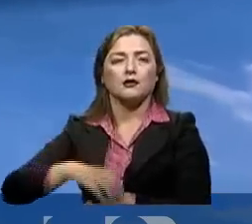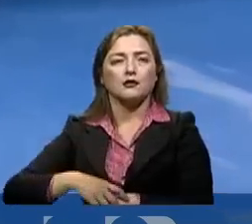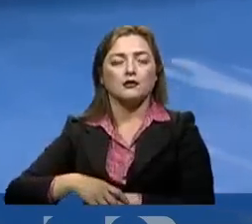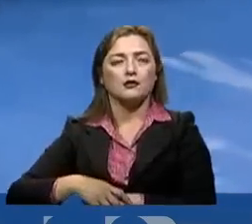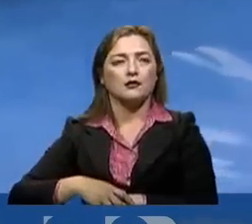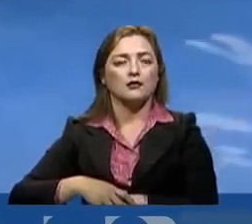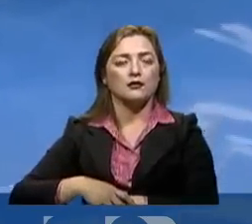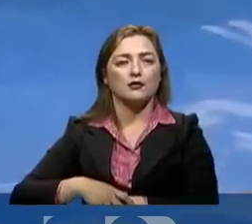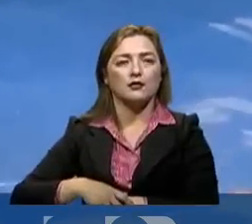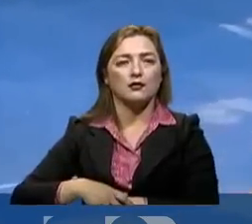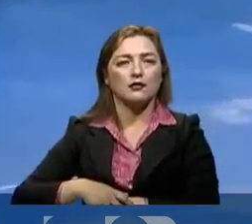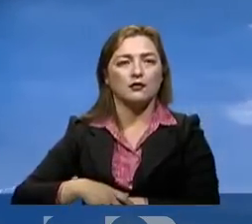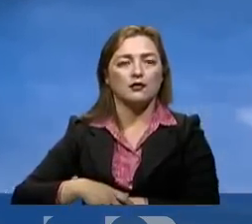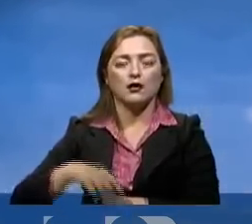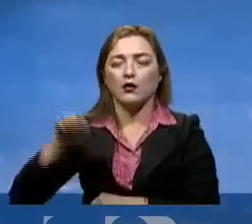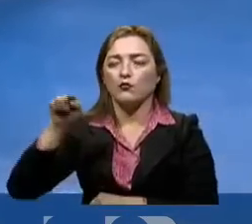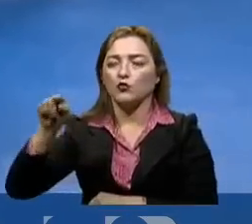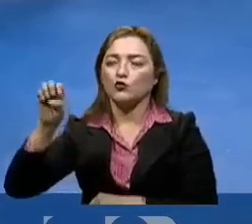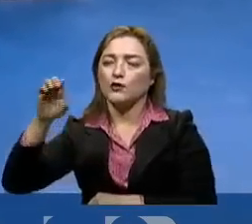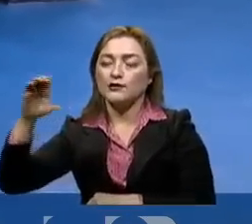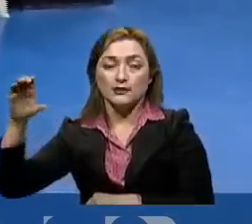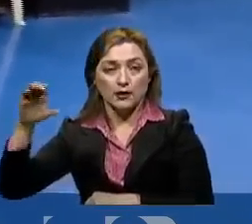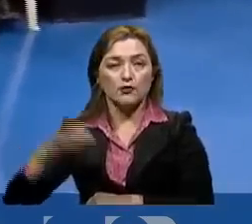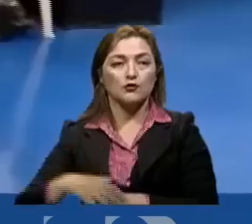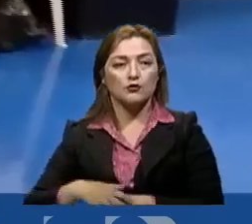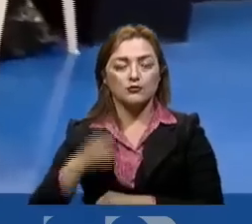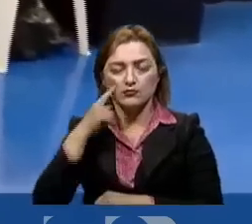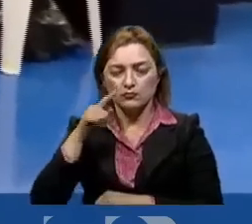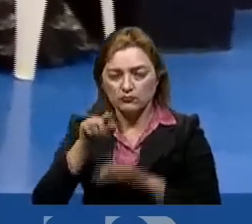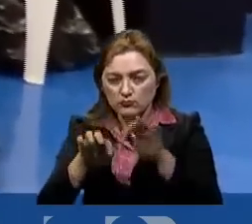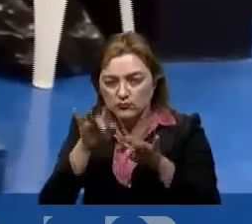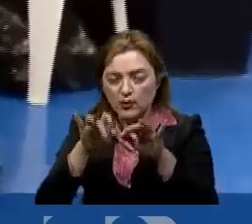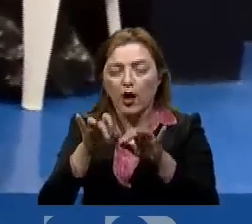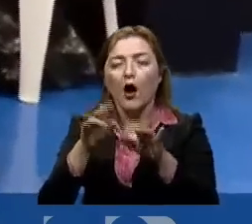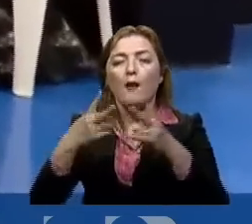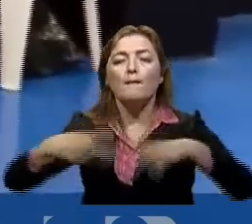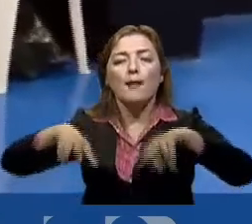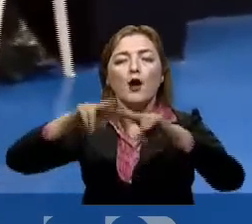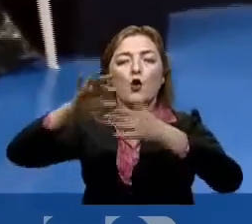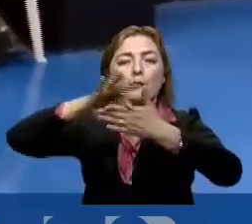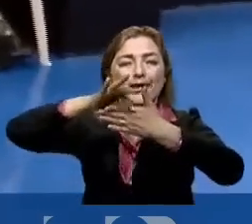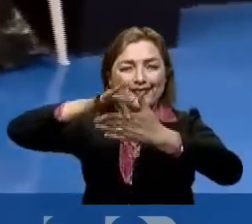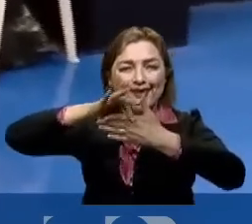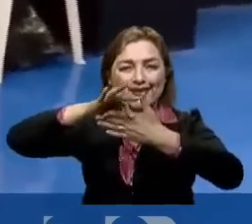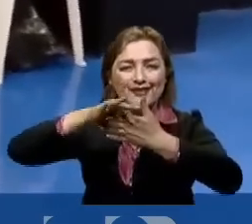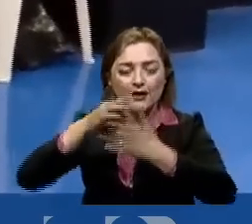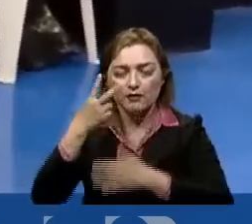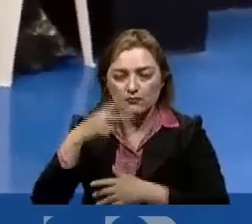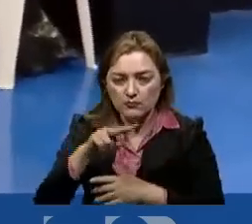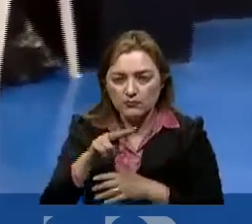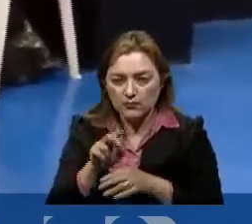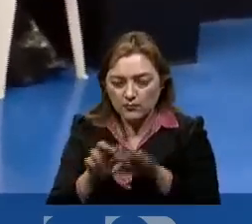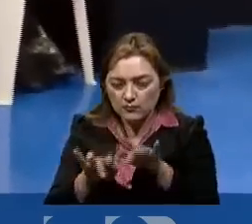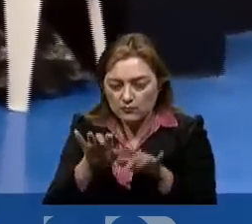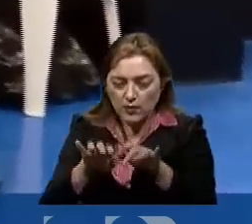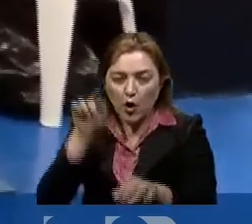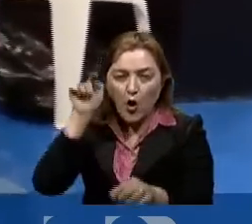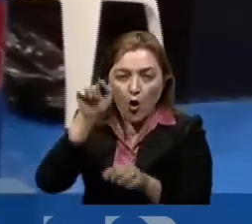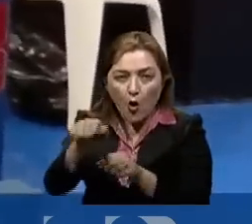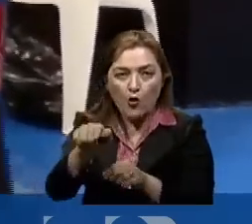que ir al link específicamente donde dice verifique sus valores pendientes, verifica los valores pendientes, genera la orden de